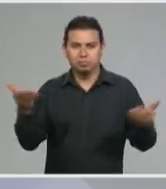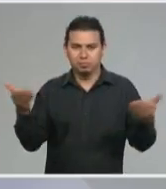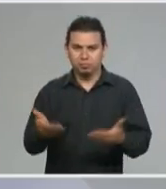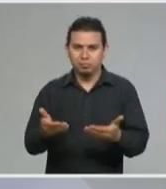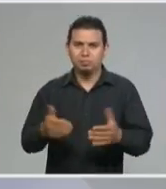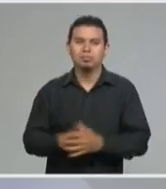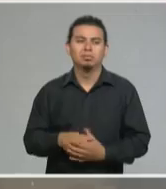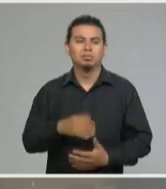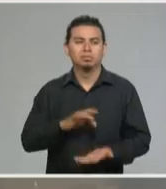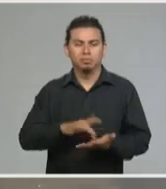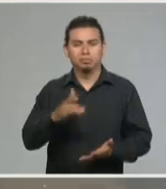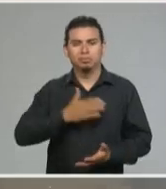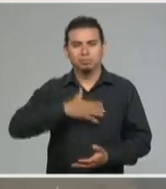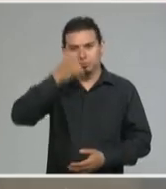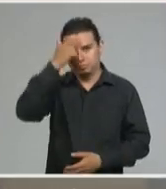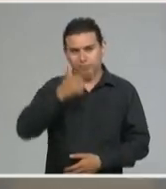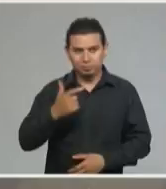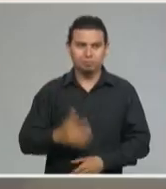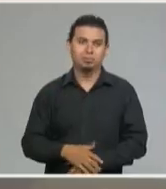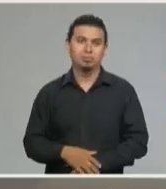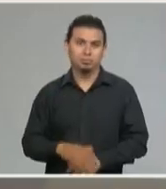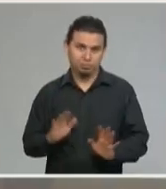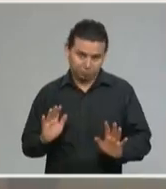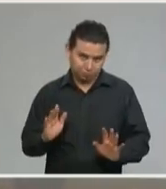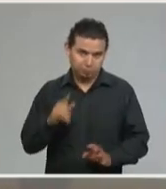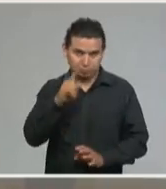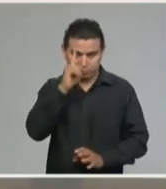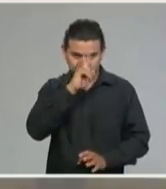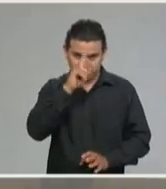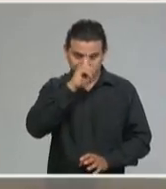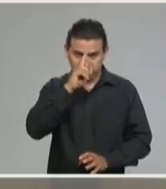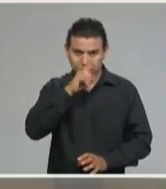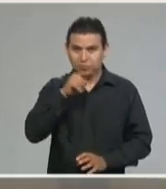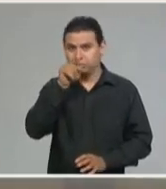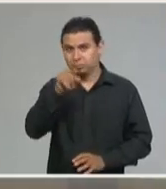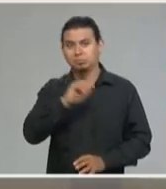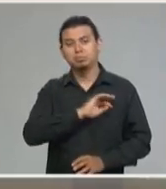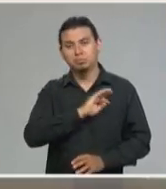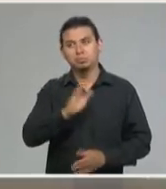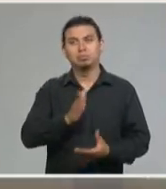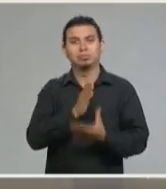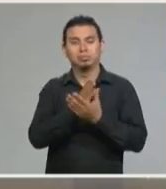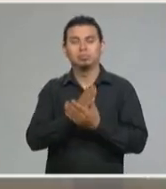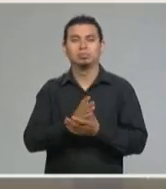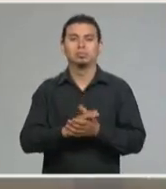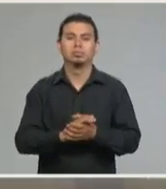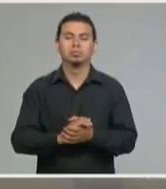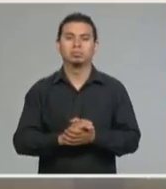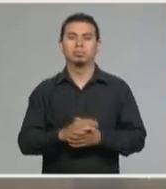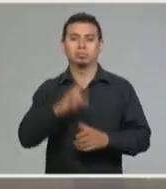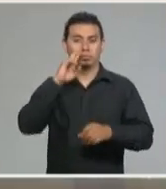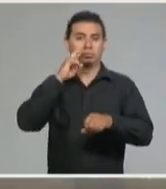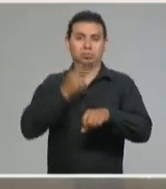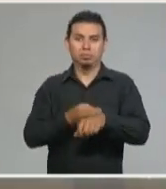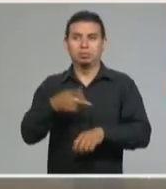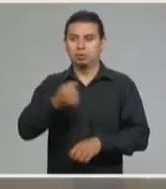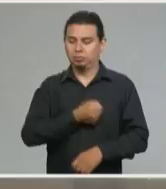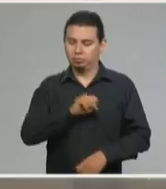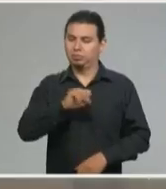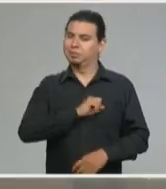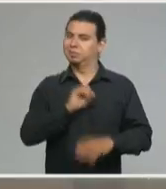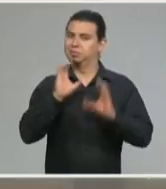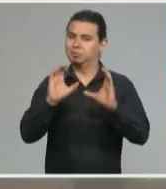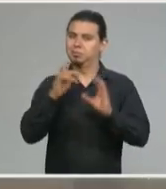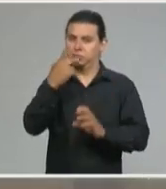gracias. Buenas noches. Buenas noches. Tómelo en cuenta, asuma su responsabilidad con relación a su salud, a su